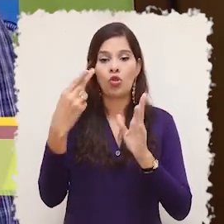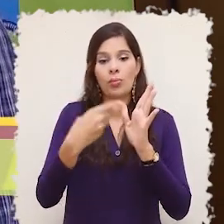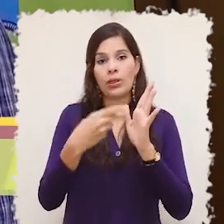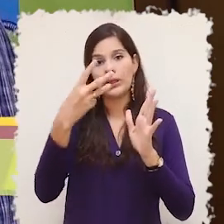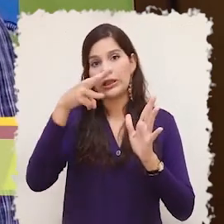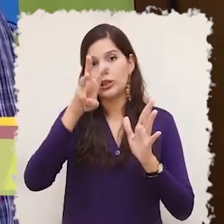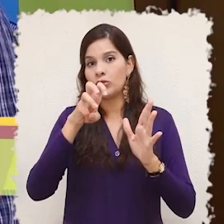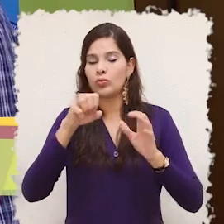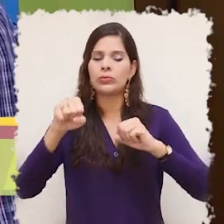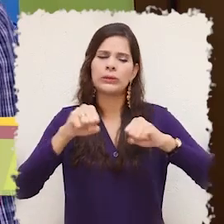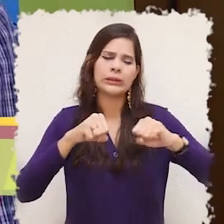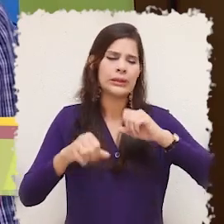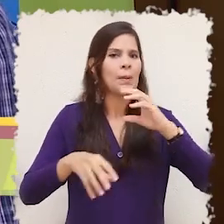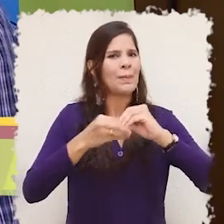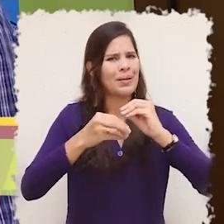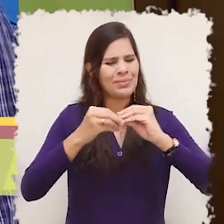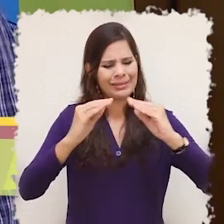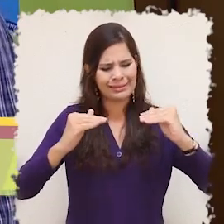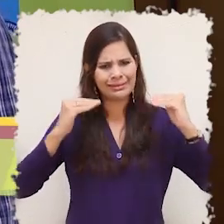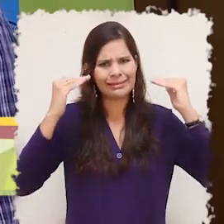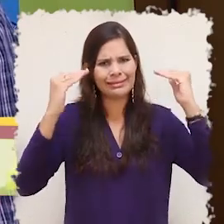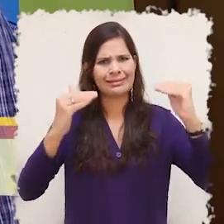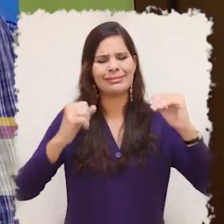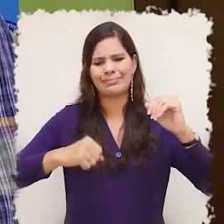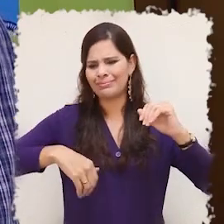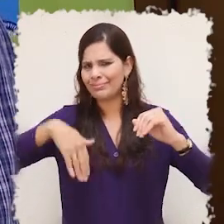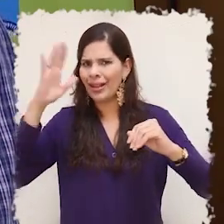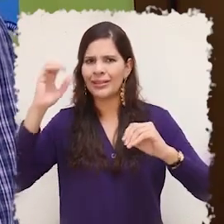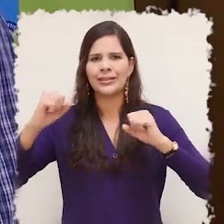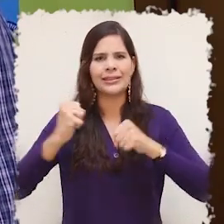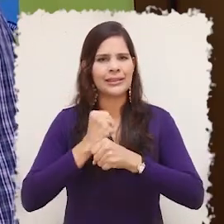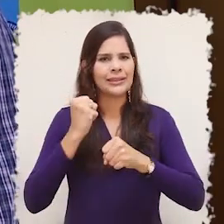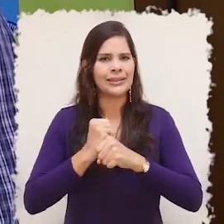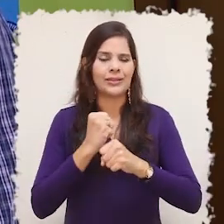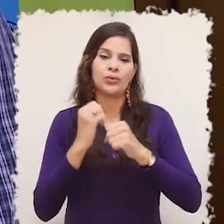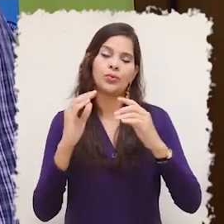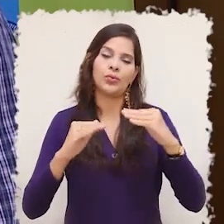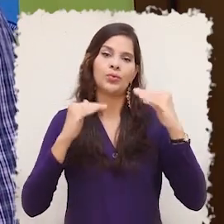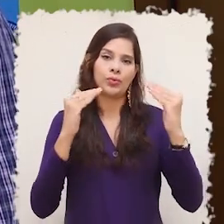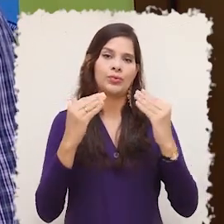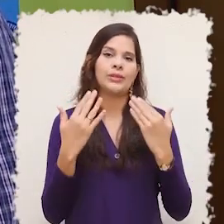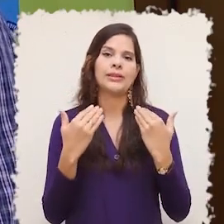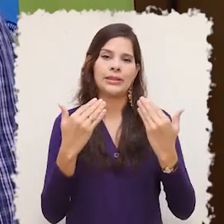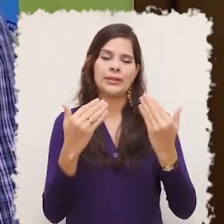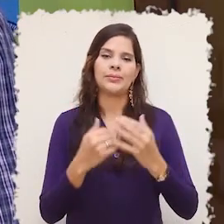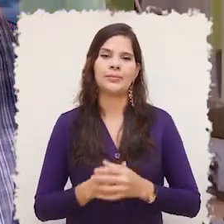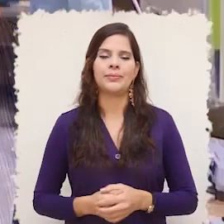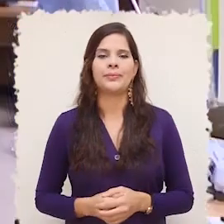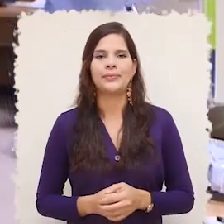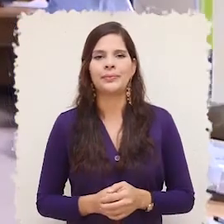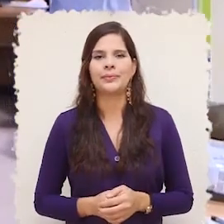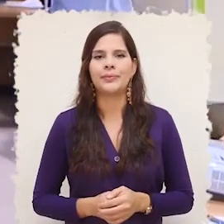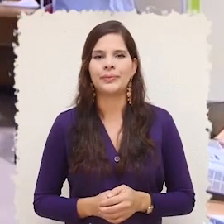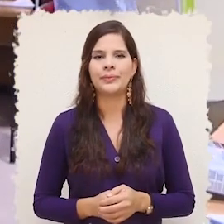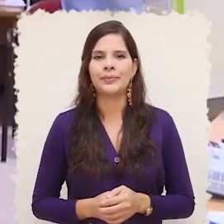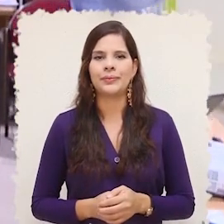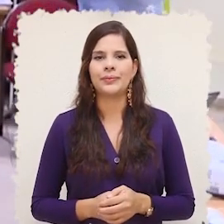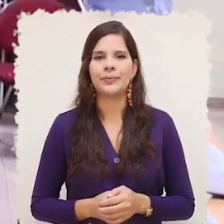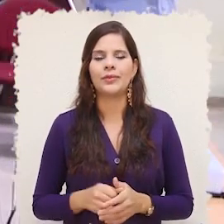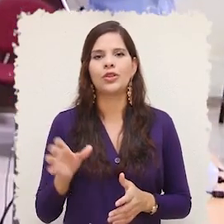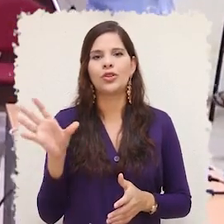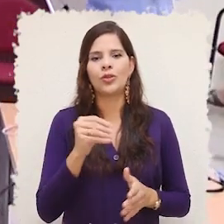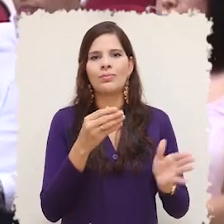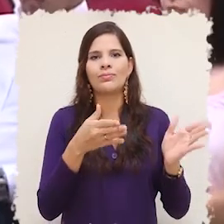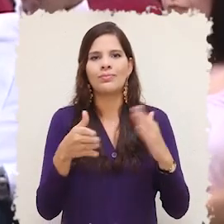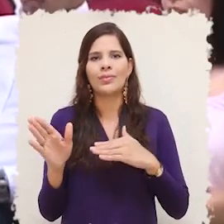es todavía superior, incluso 3 veces más de lo que estamos trabajando, y eso es un indicador. Todo enmarcado dentro del